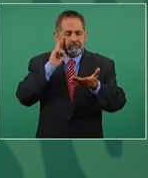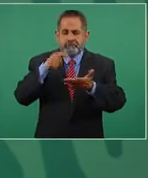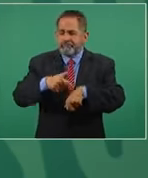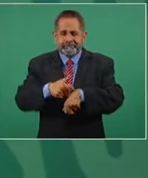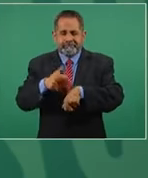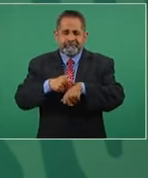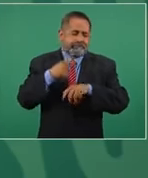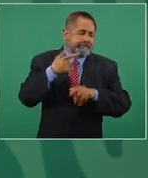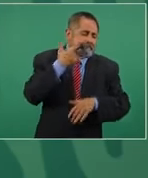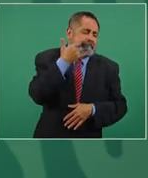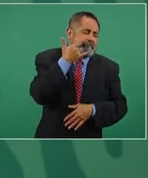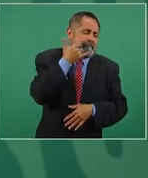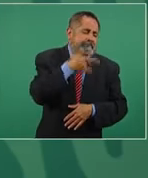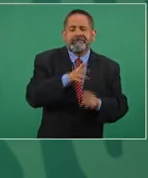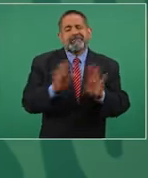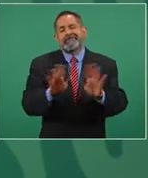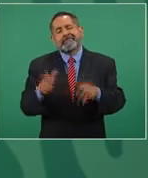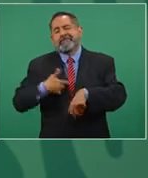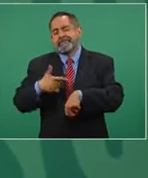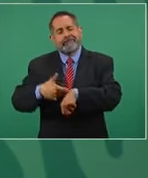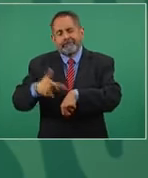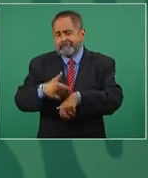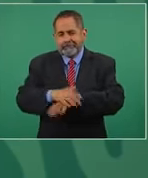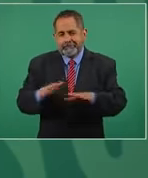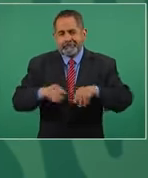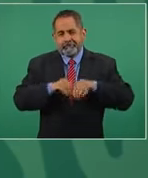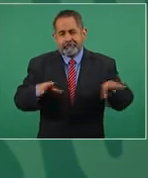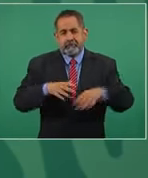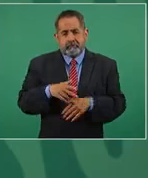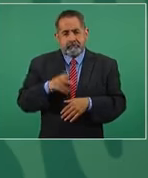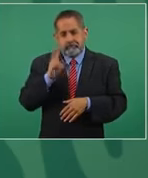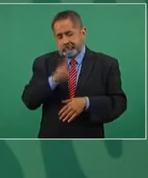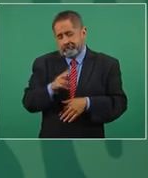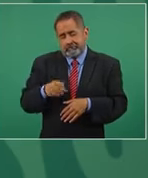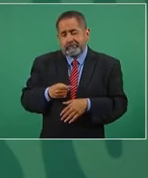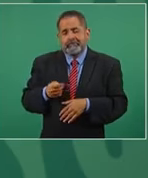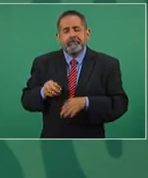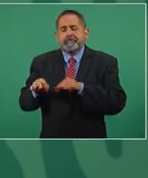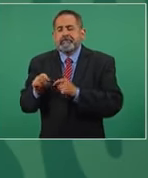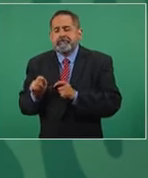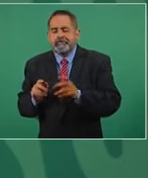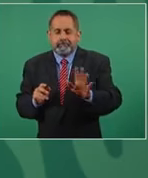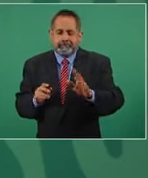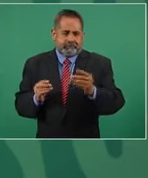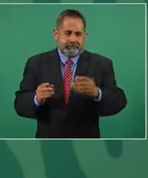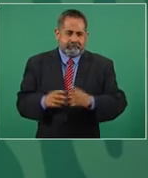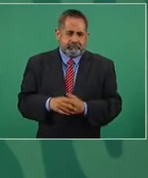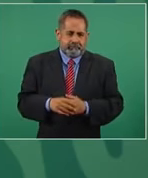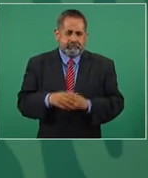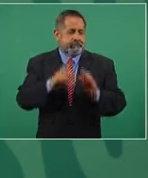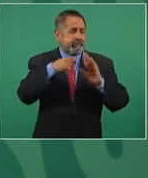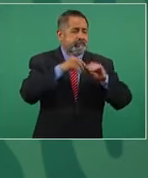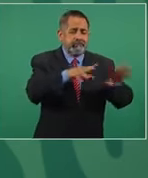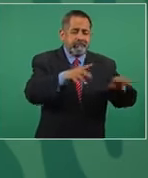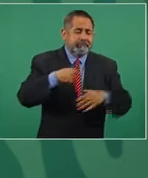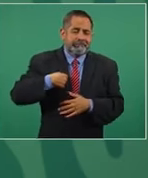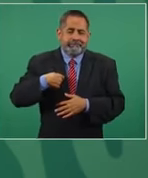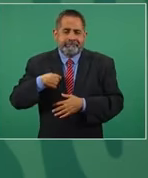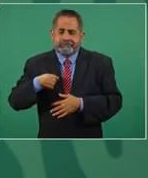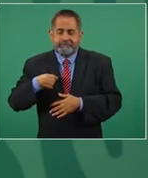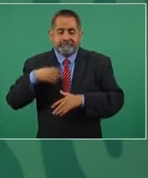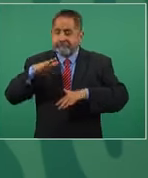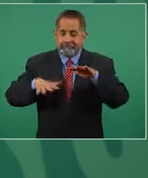el tiempo para estar, o sea, fue viral, tengo un poquito de trabajo, ¿no? Y no mucho. Y fue viral, pero no, es que